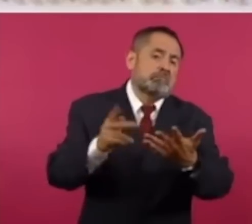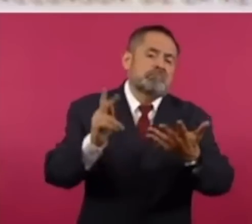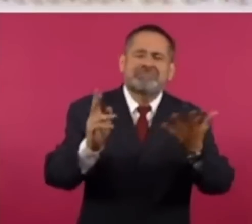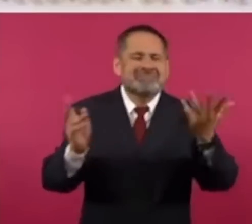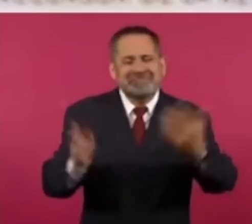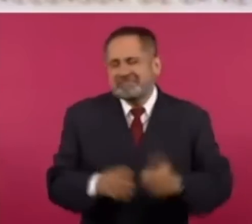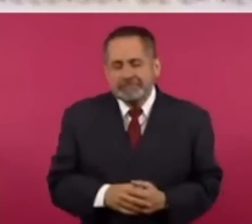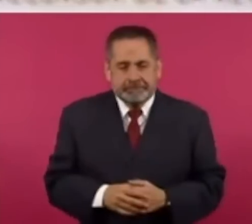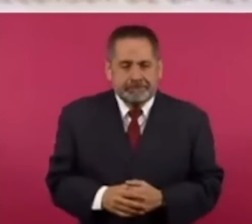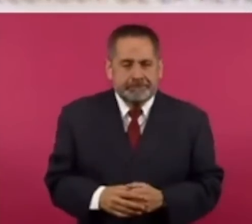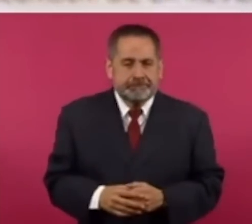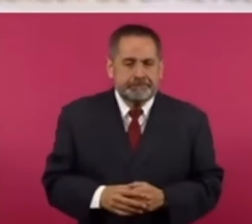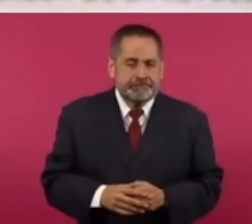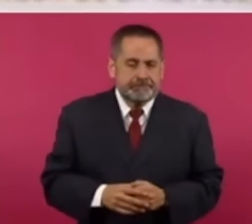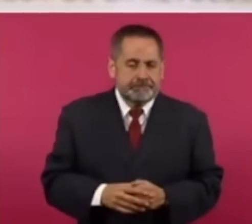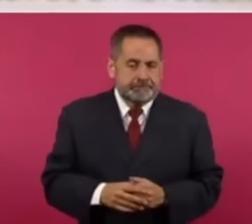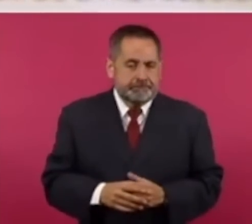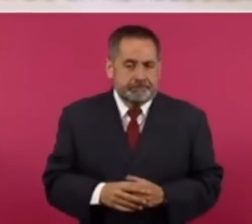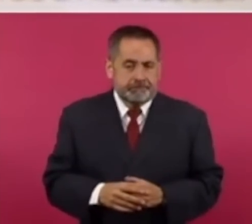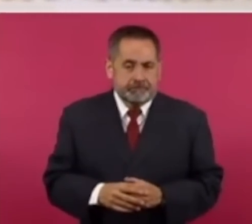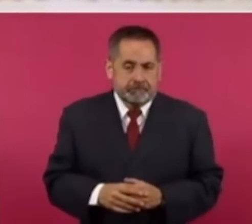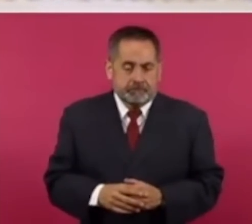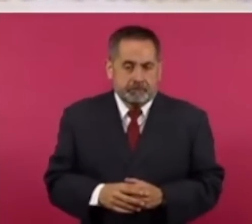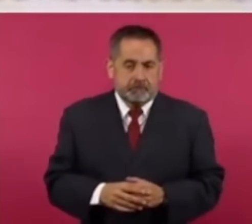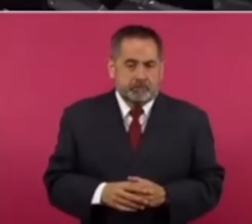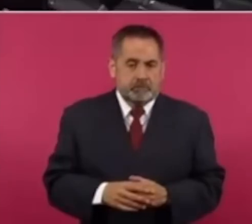¿sí? Y